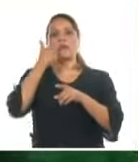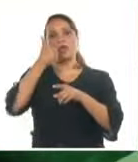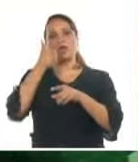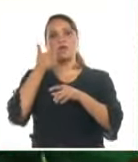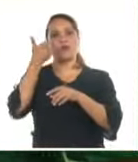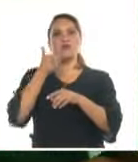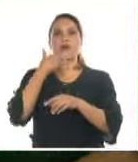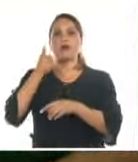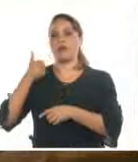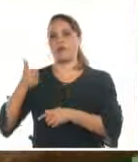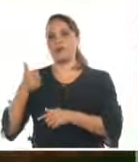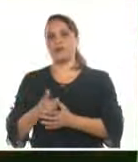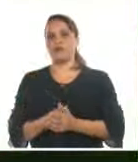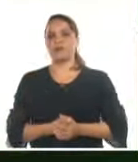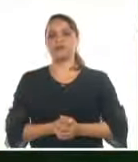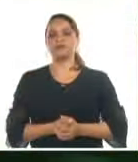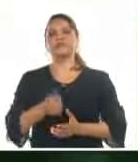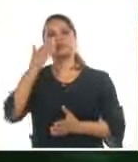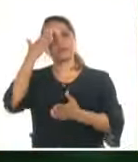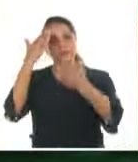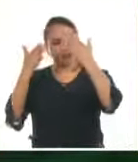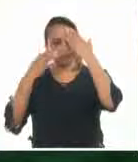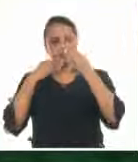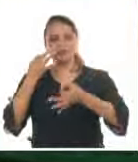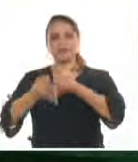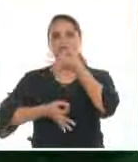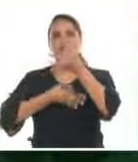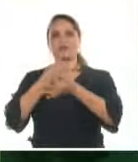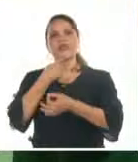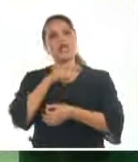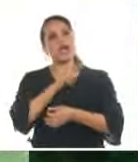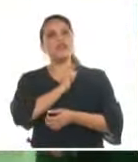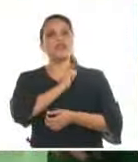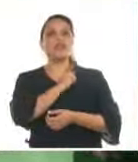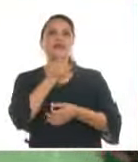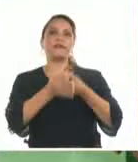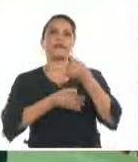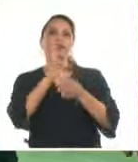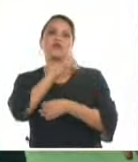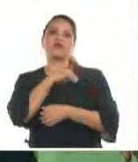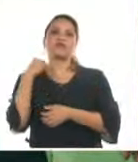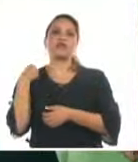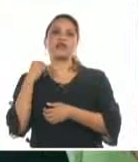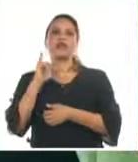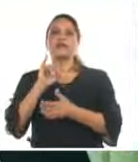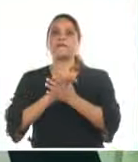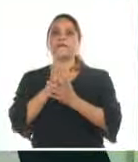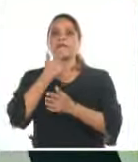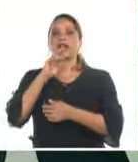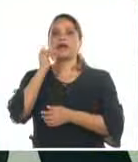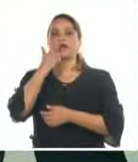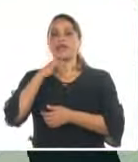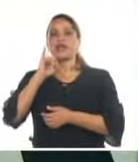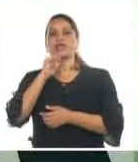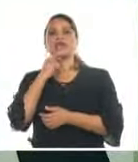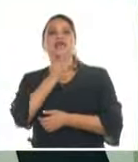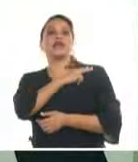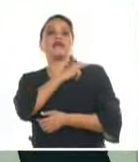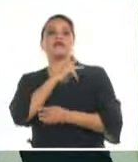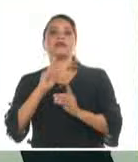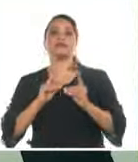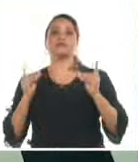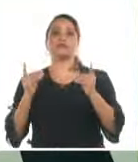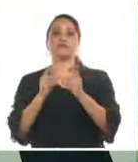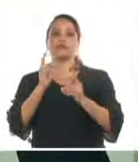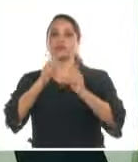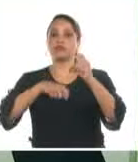Muchísimas gracias, doctor, por esta explicación. Y ahora quisiera conversar también con la doctora Ismaray de Ávila, quien es la jefa del Servicio de Ortopedia y